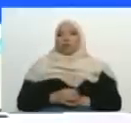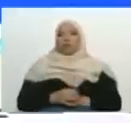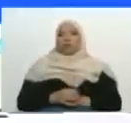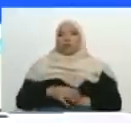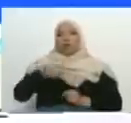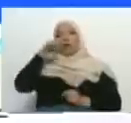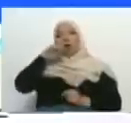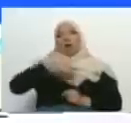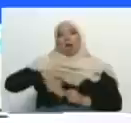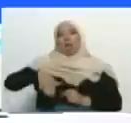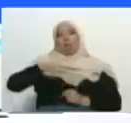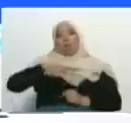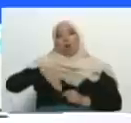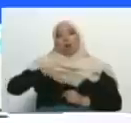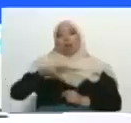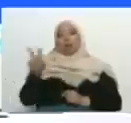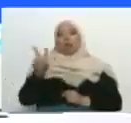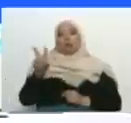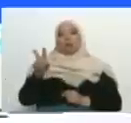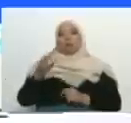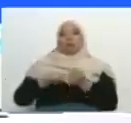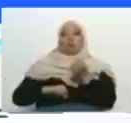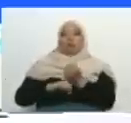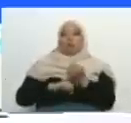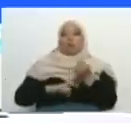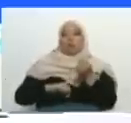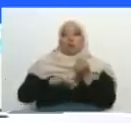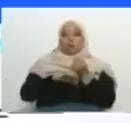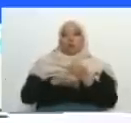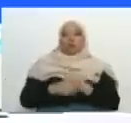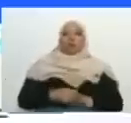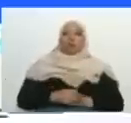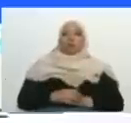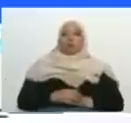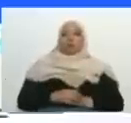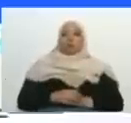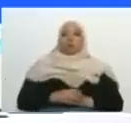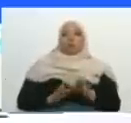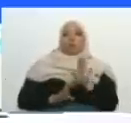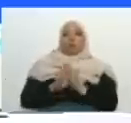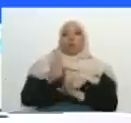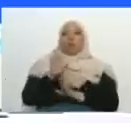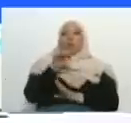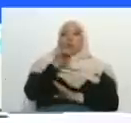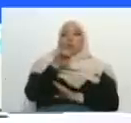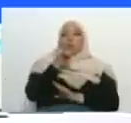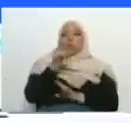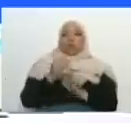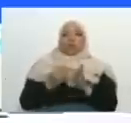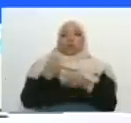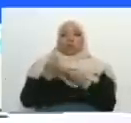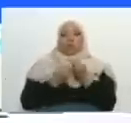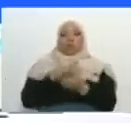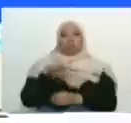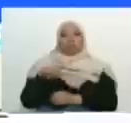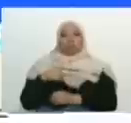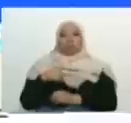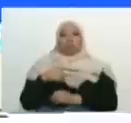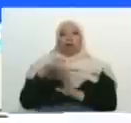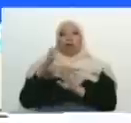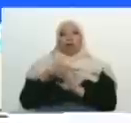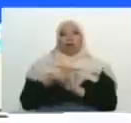pueblo venezolano, se sirvieron de ellos para adelantar y avanzar el despojo, el